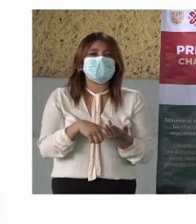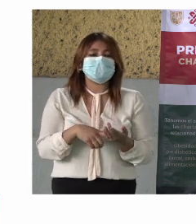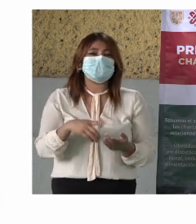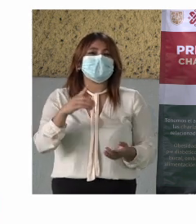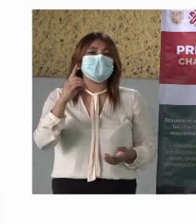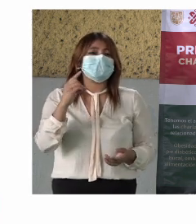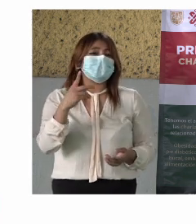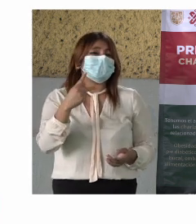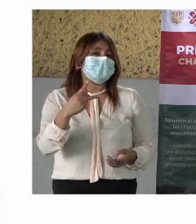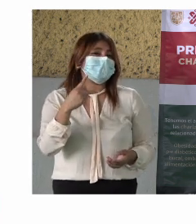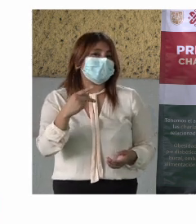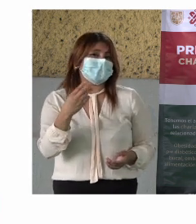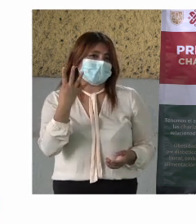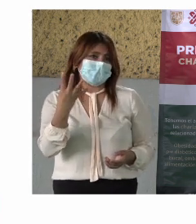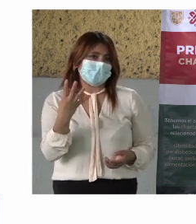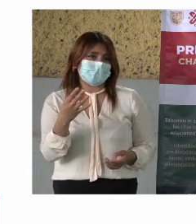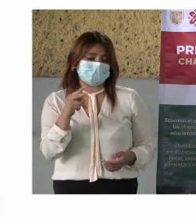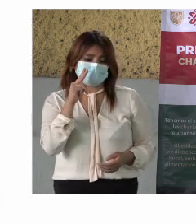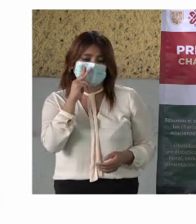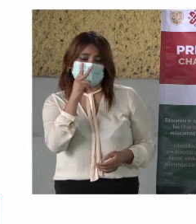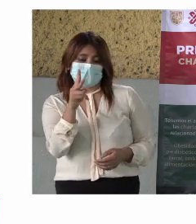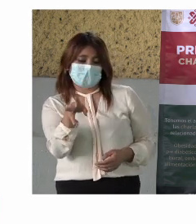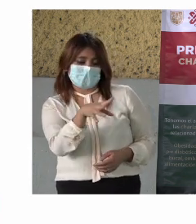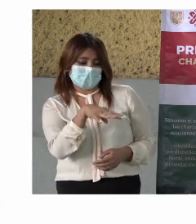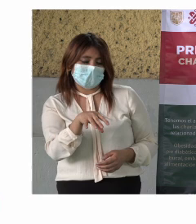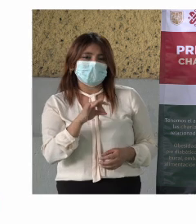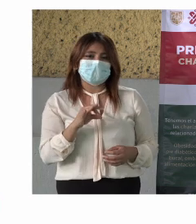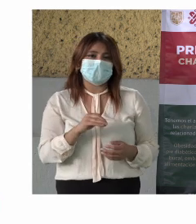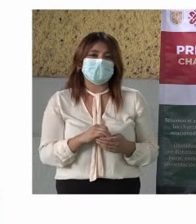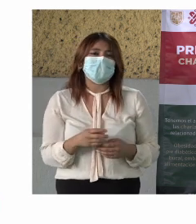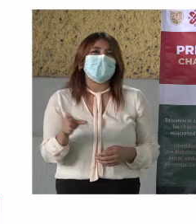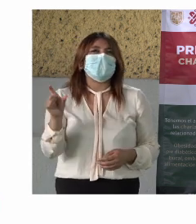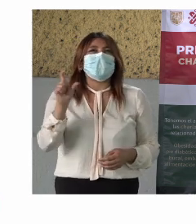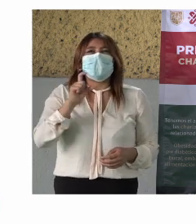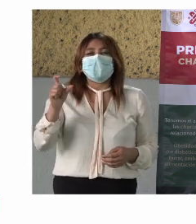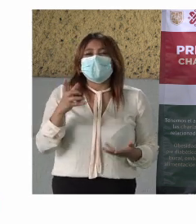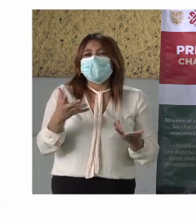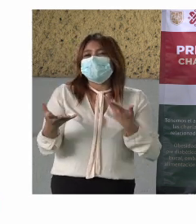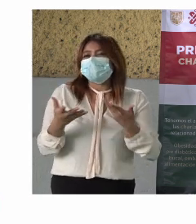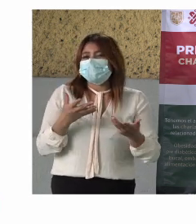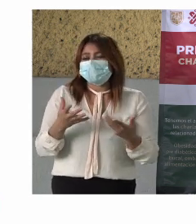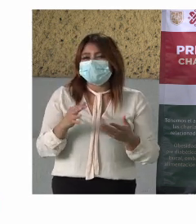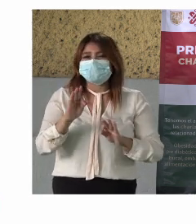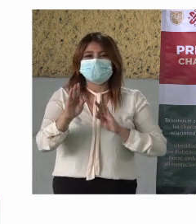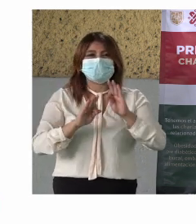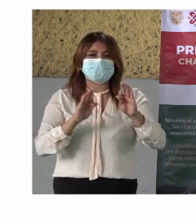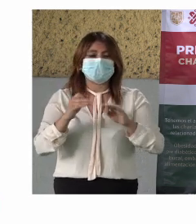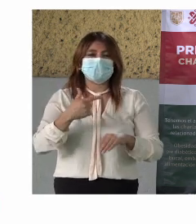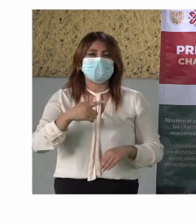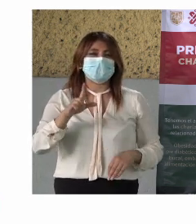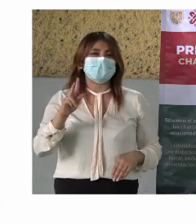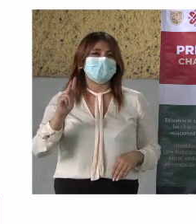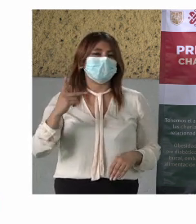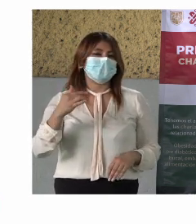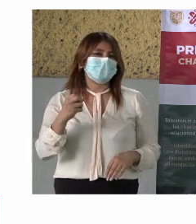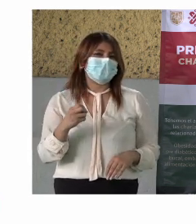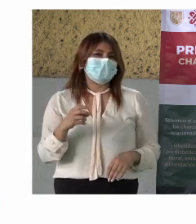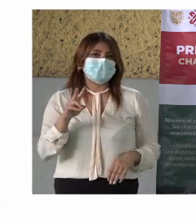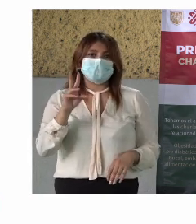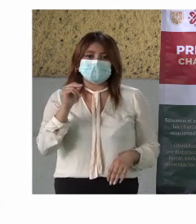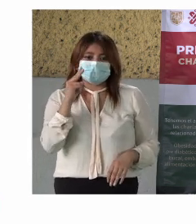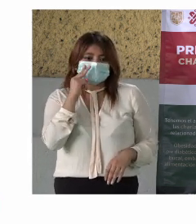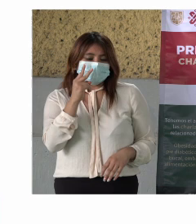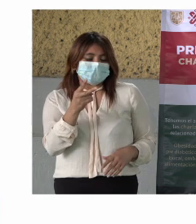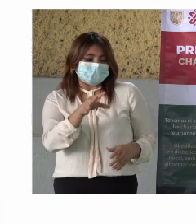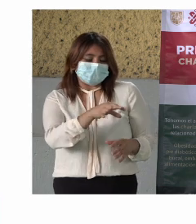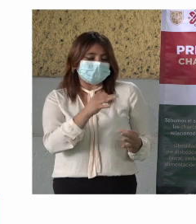las identificaría. Entonces, cuando tenemos tratamientos con GLP-1, la DPP4 no la identifica y entonces